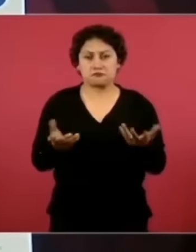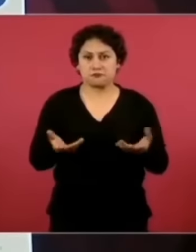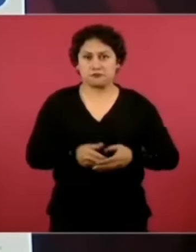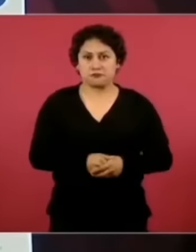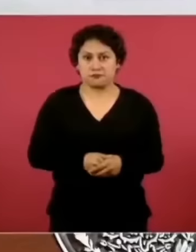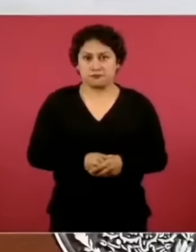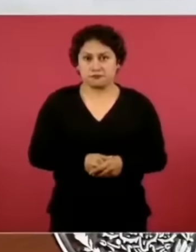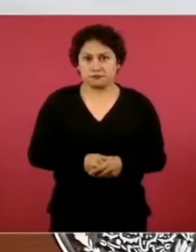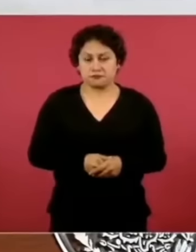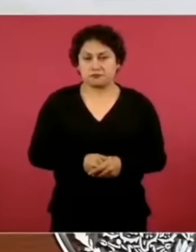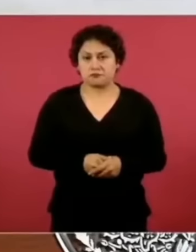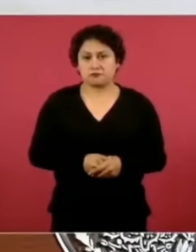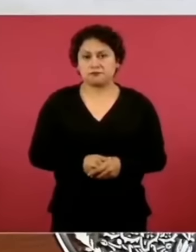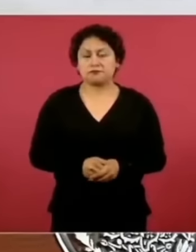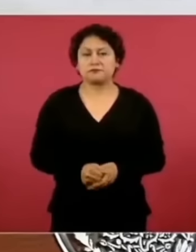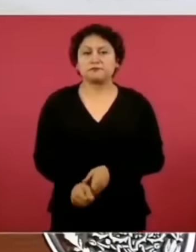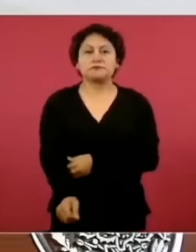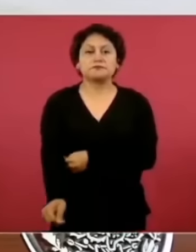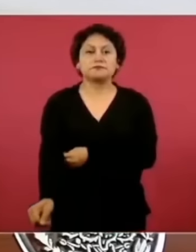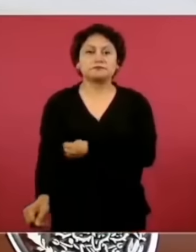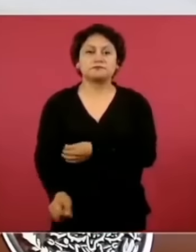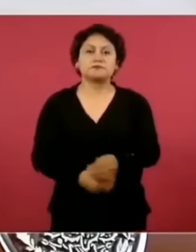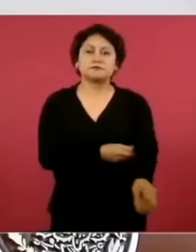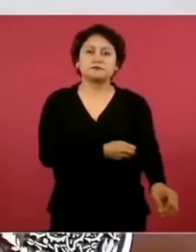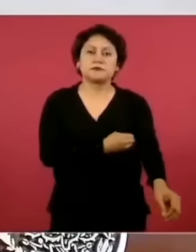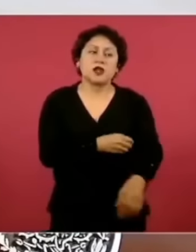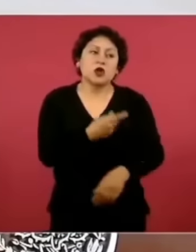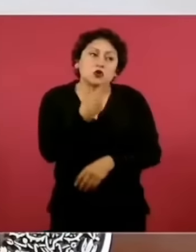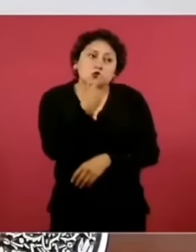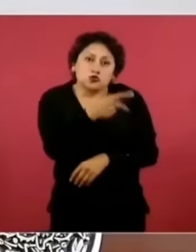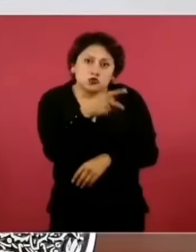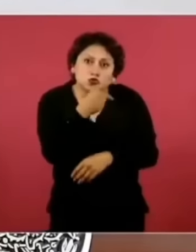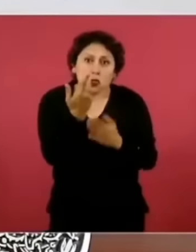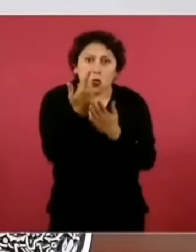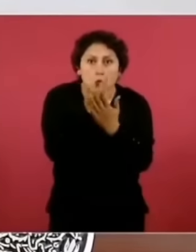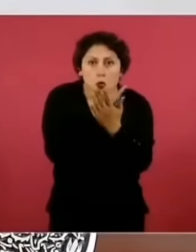les habían hecho mal las cuentas sus contadores.